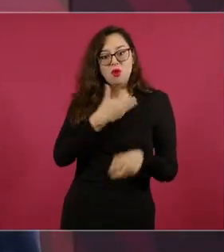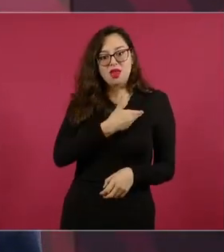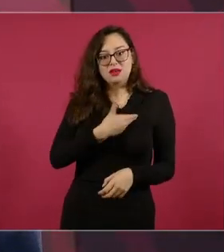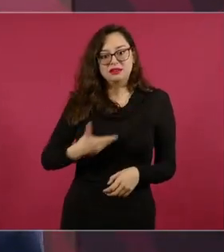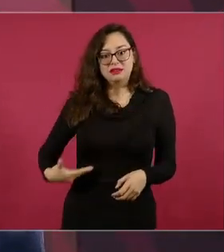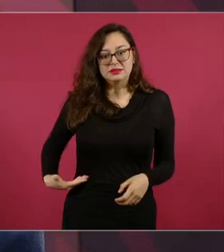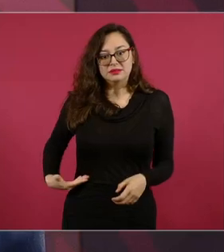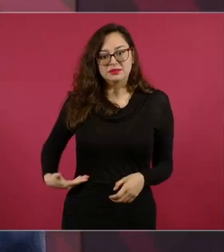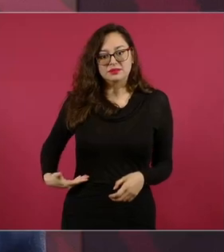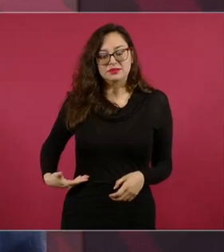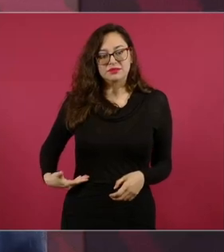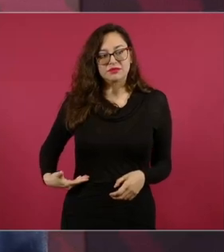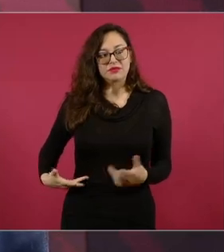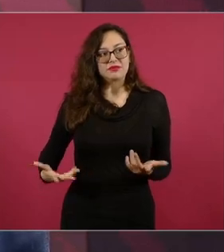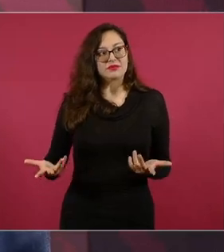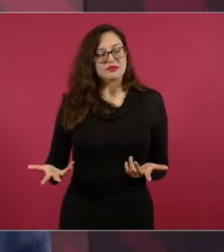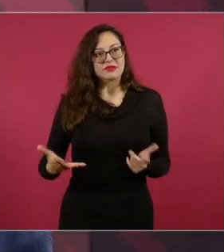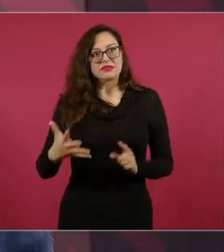Quedó además un ambiente